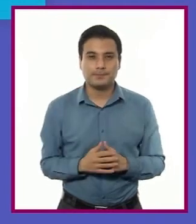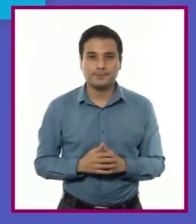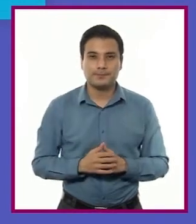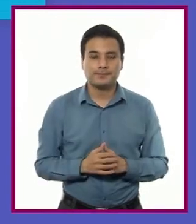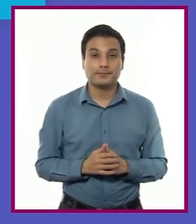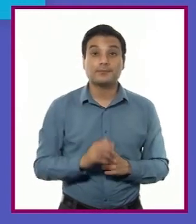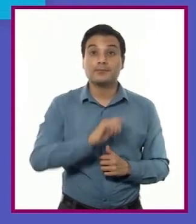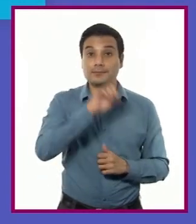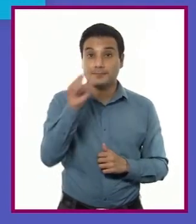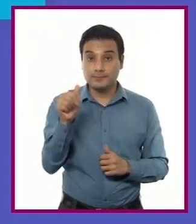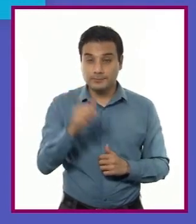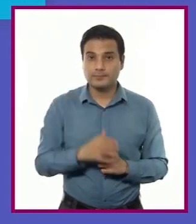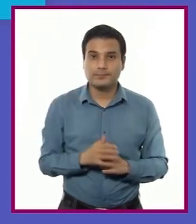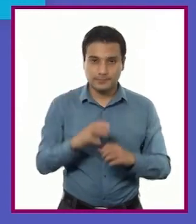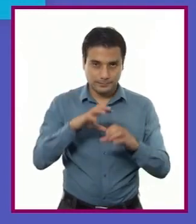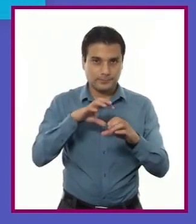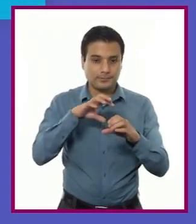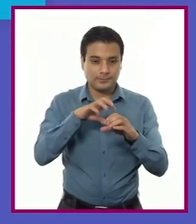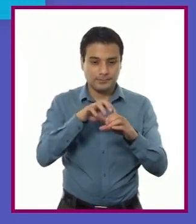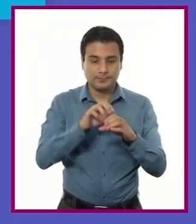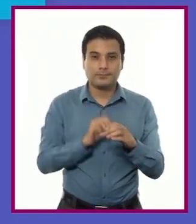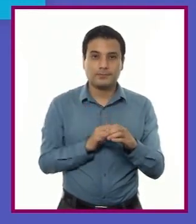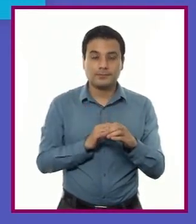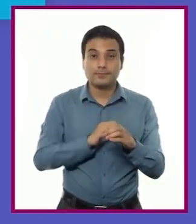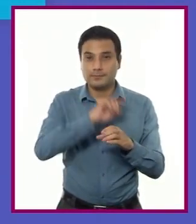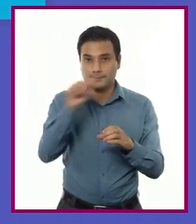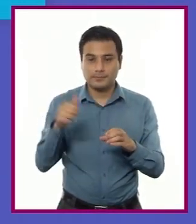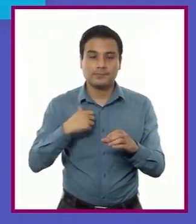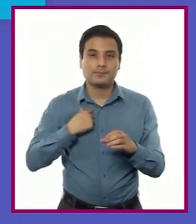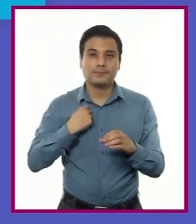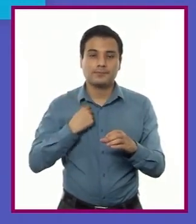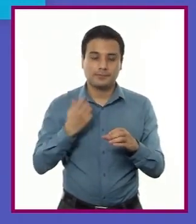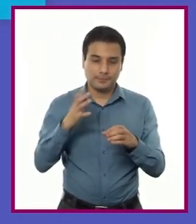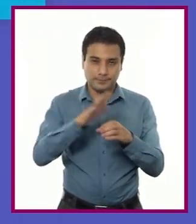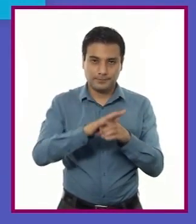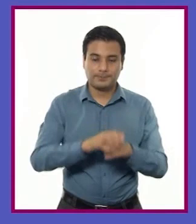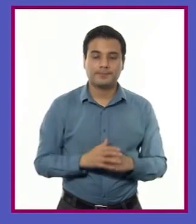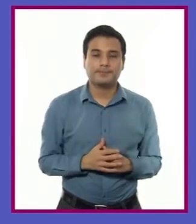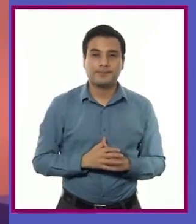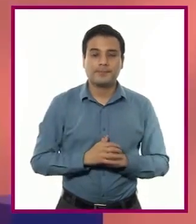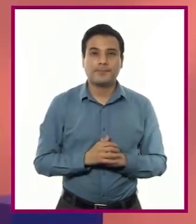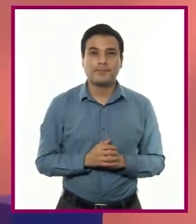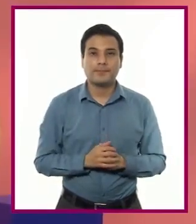a continuación tapamos el frasco. Después pusimos un paño humedecido.